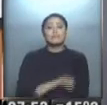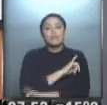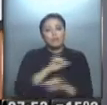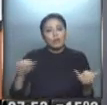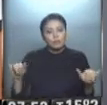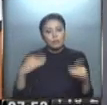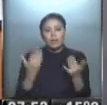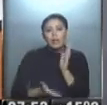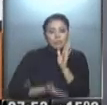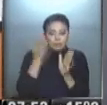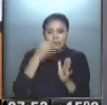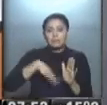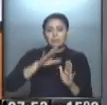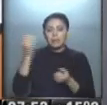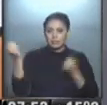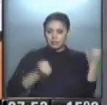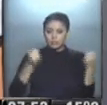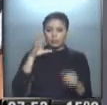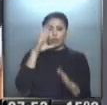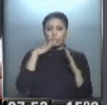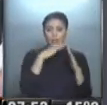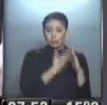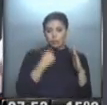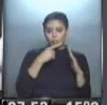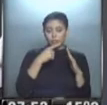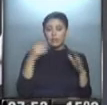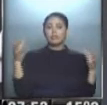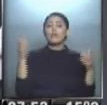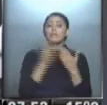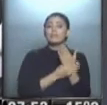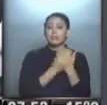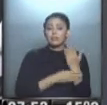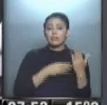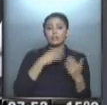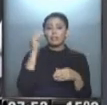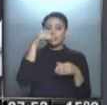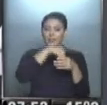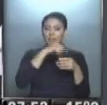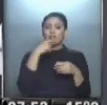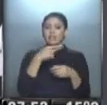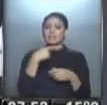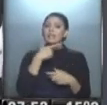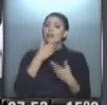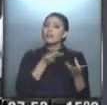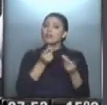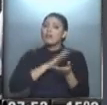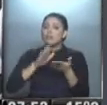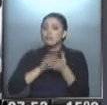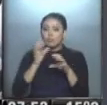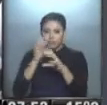Anuncios para aumentar la capacidad de transporte. Desde Casa de Gobierno, el ministro Florencio Randazzo anunció la adquisición de nuevo material